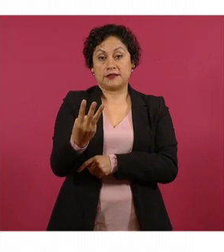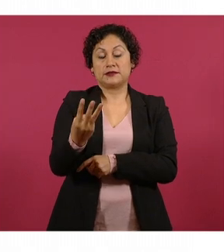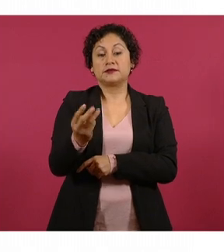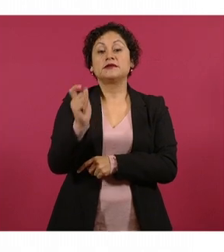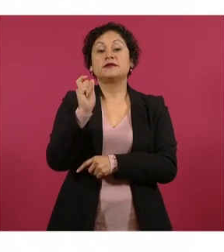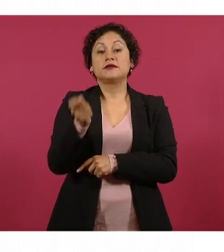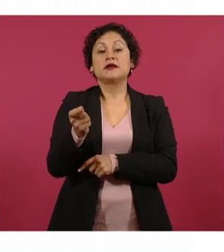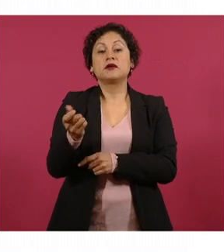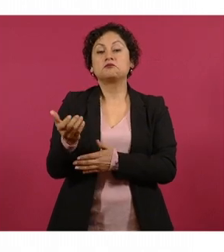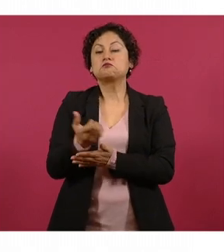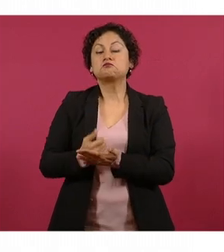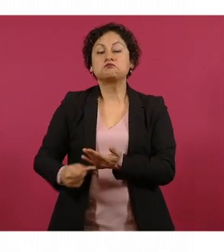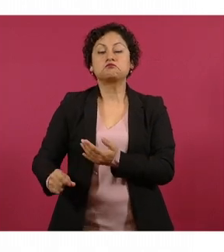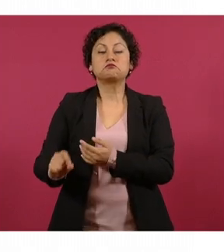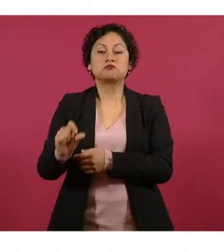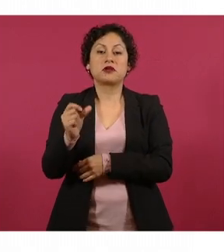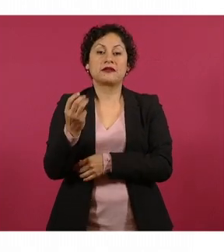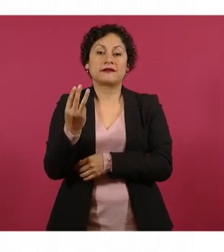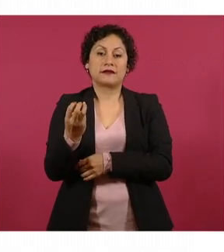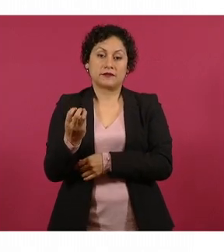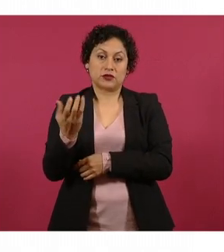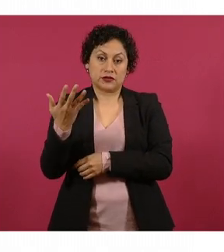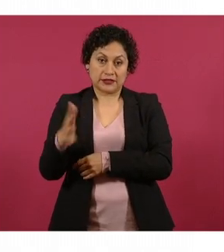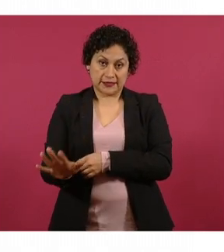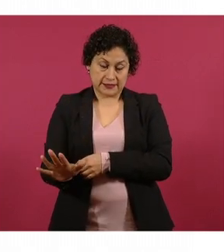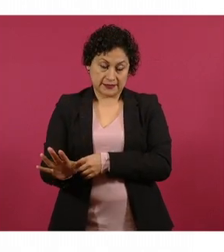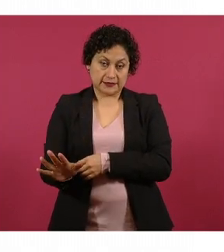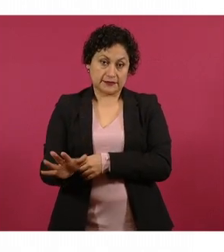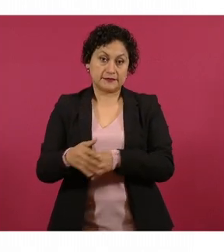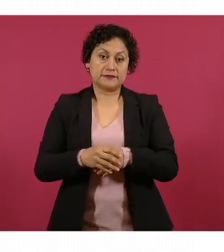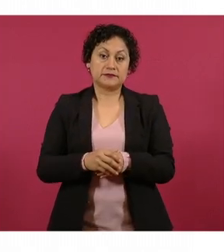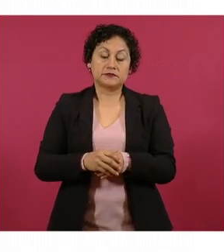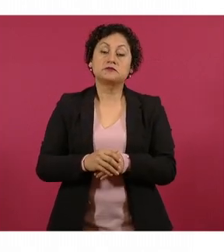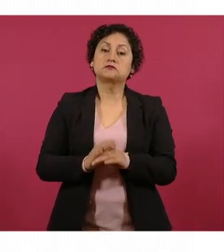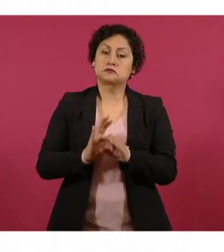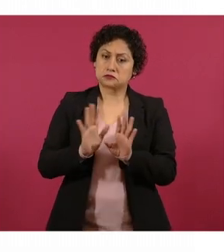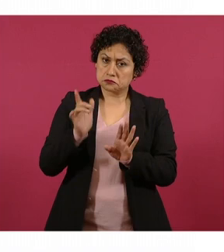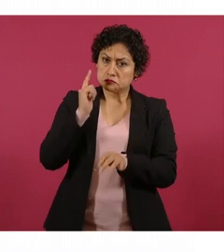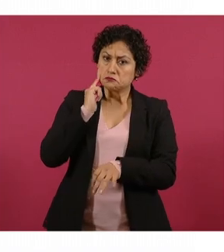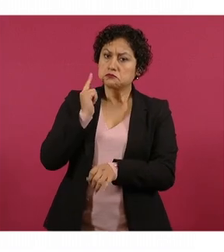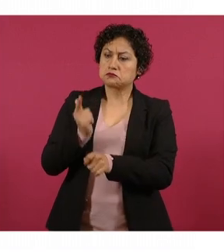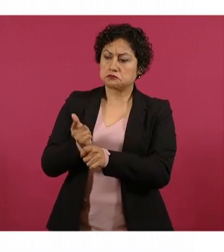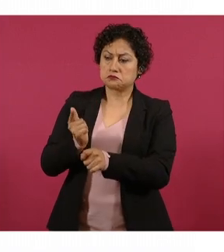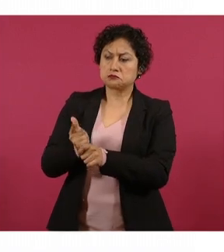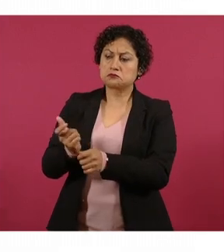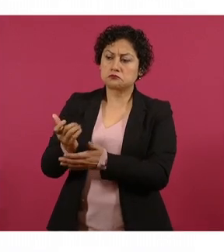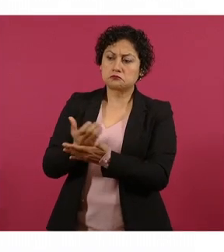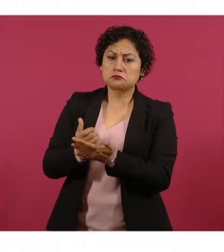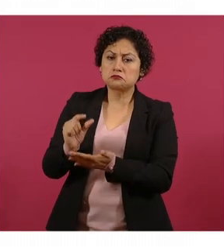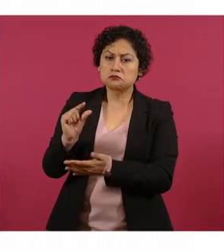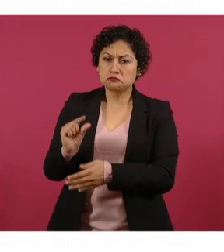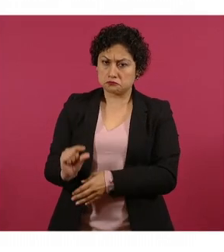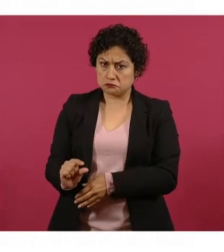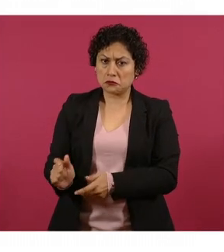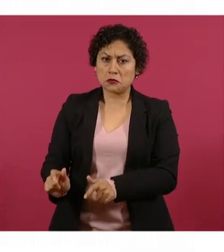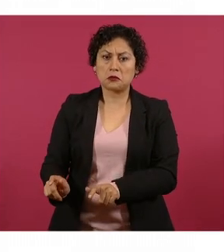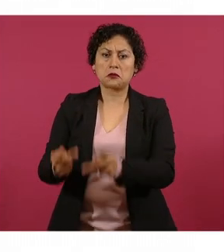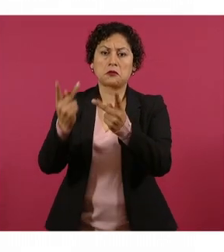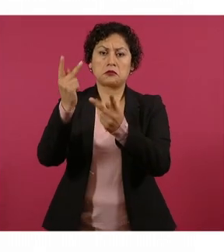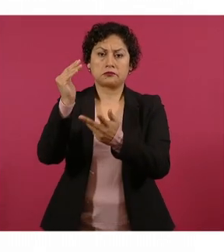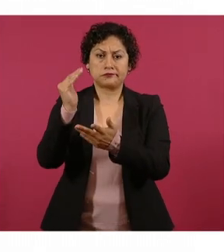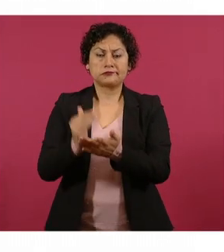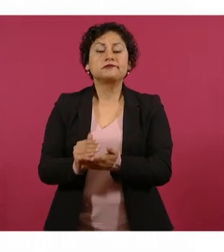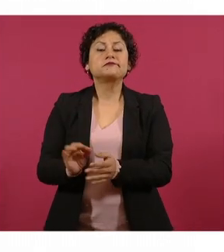3 pesos con 10 centavos. Y aunque ya hemos notado una disminución en los indicadores de ganancia, insistimos en que se puede hacer